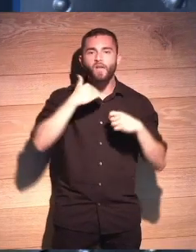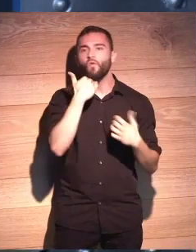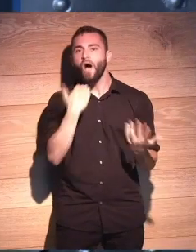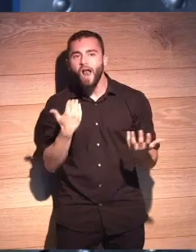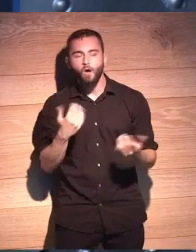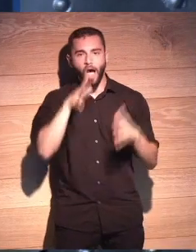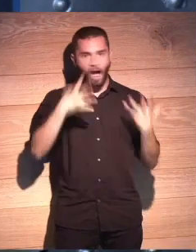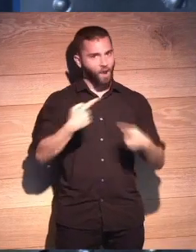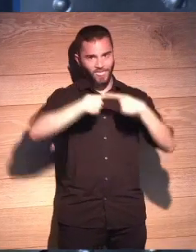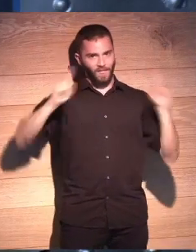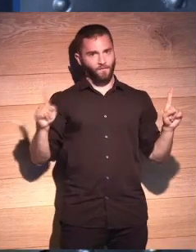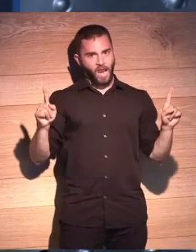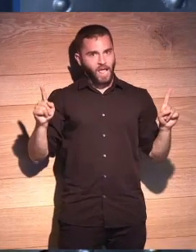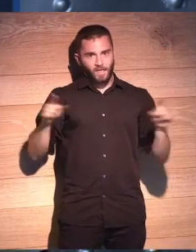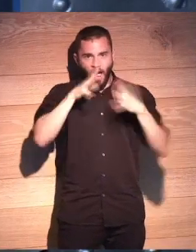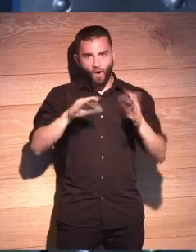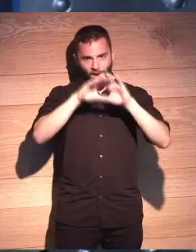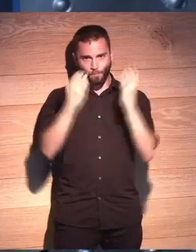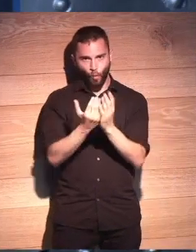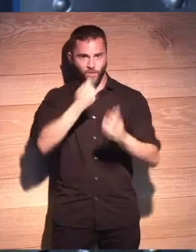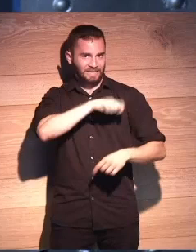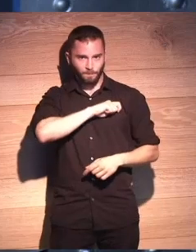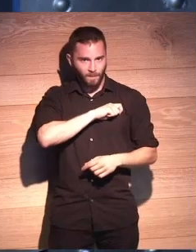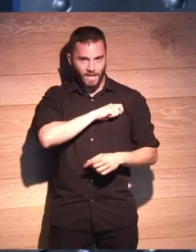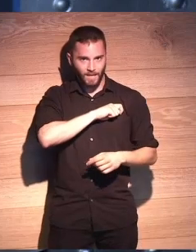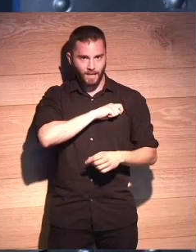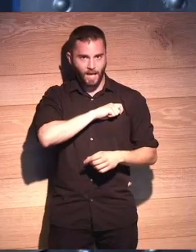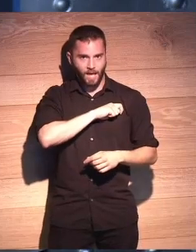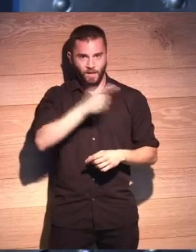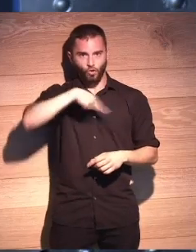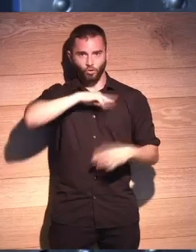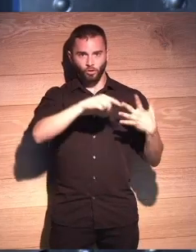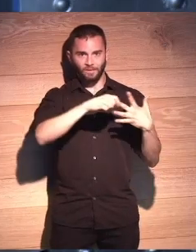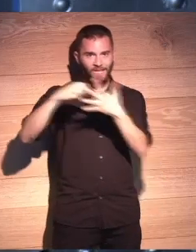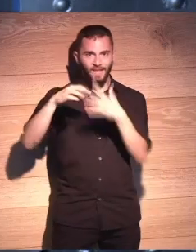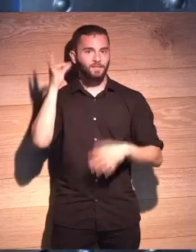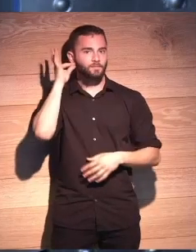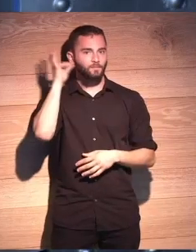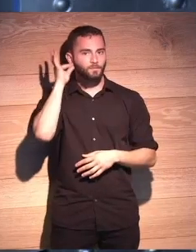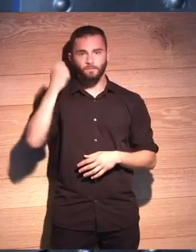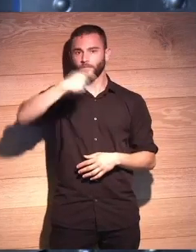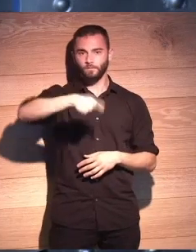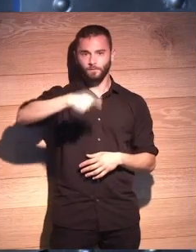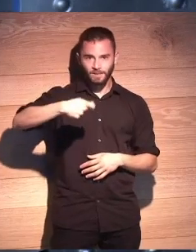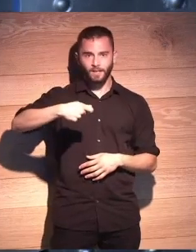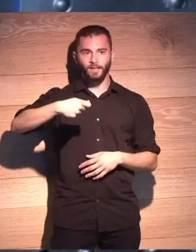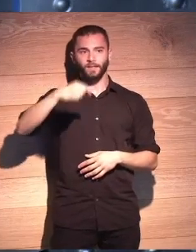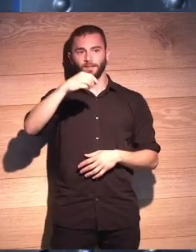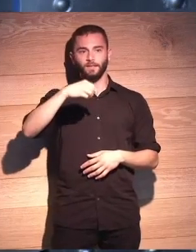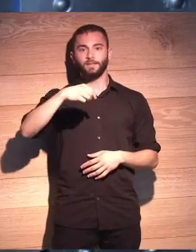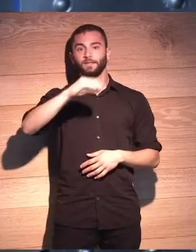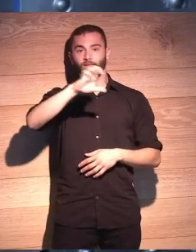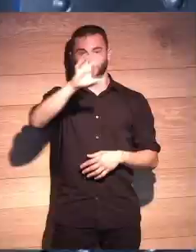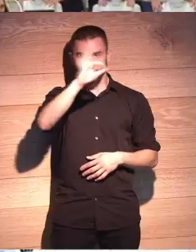estamos en ese mundo. Ahora estamos en un mundo donde en España somos líderes en mujeres presidentes y CEOs de